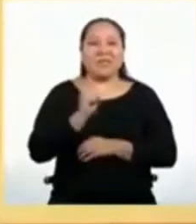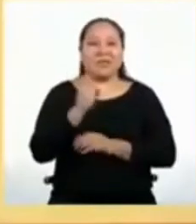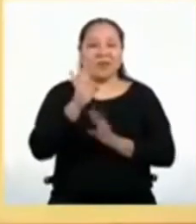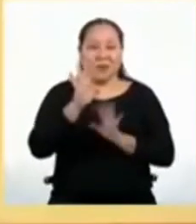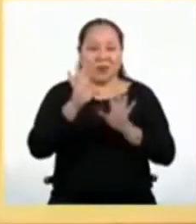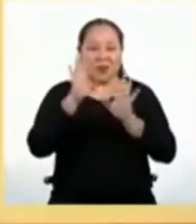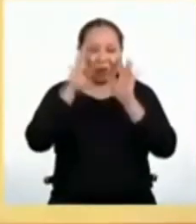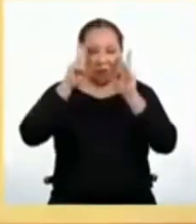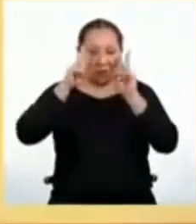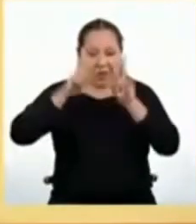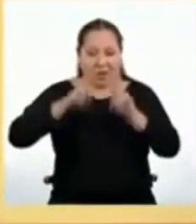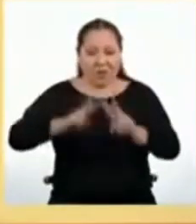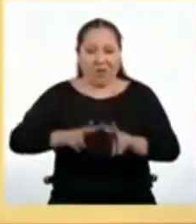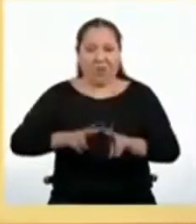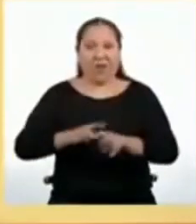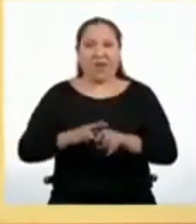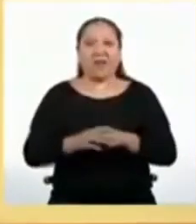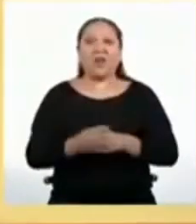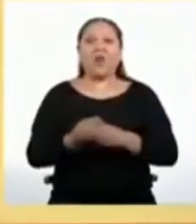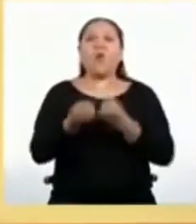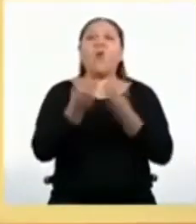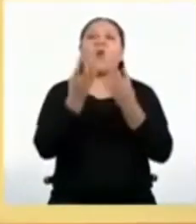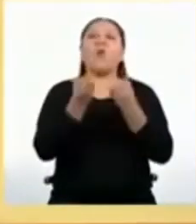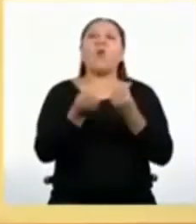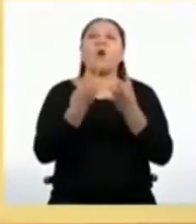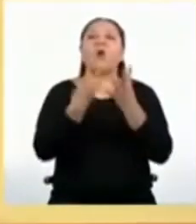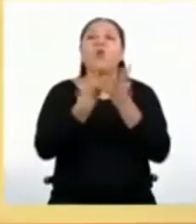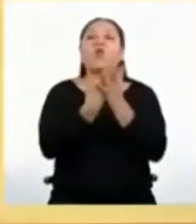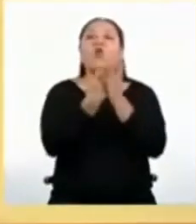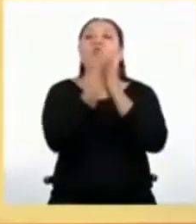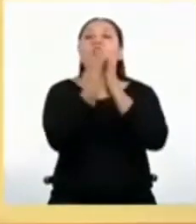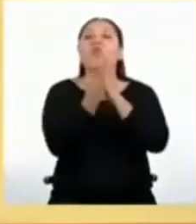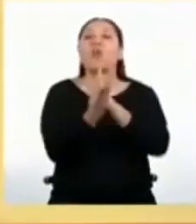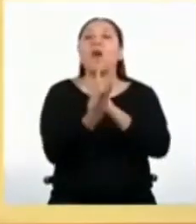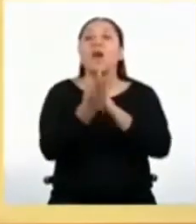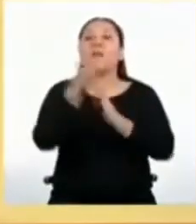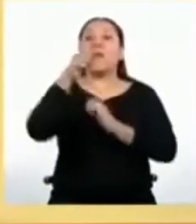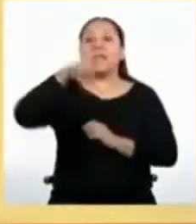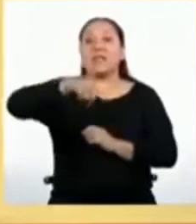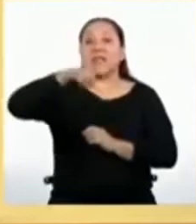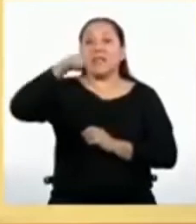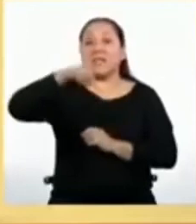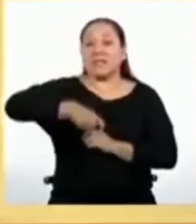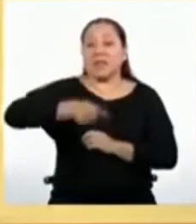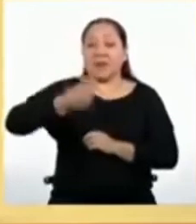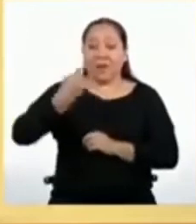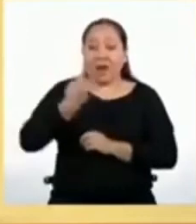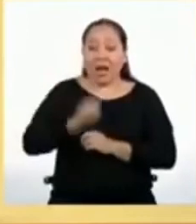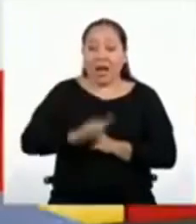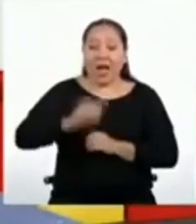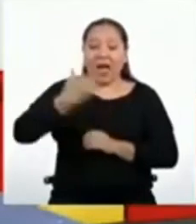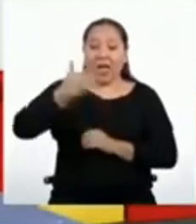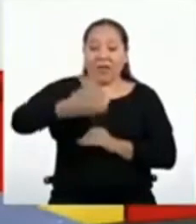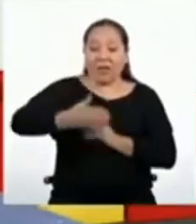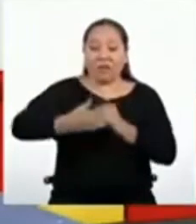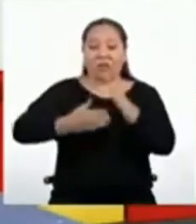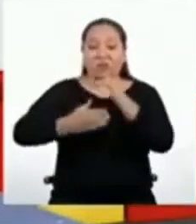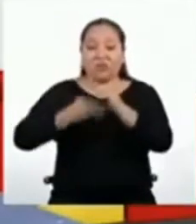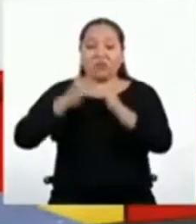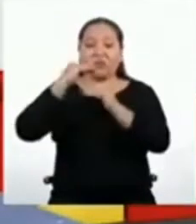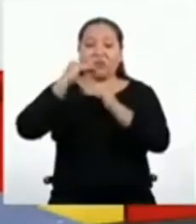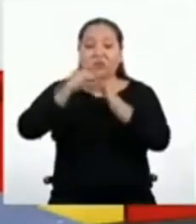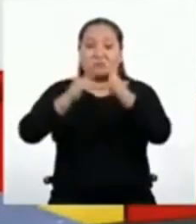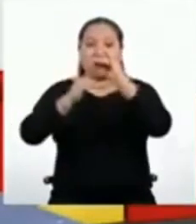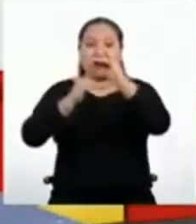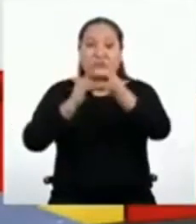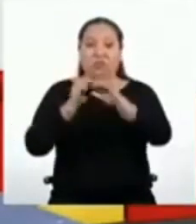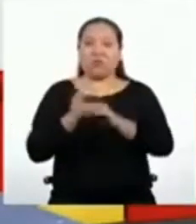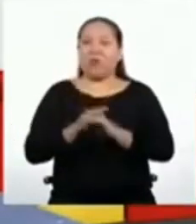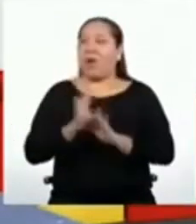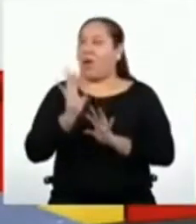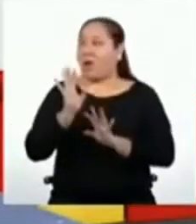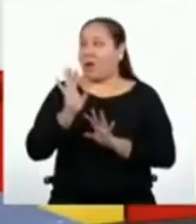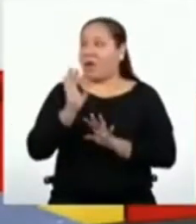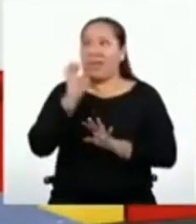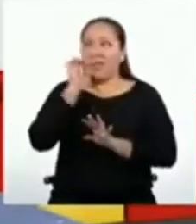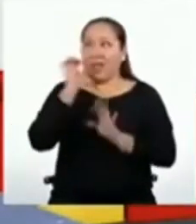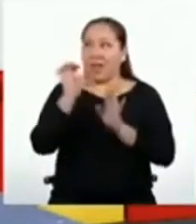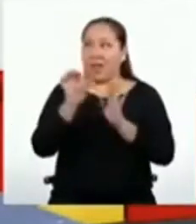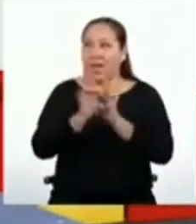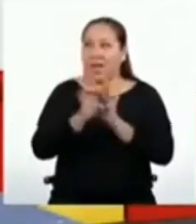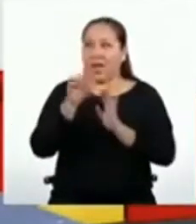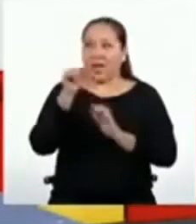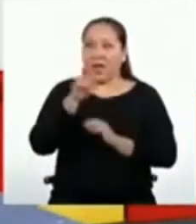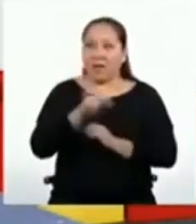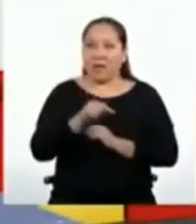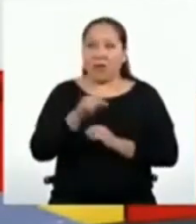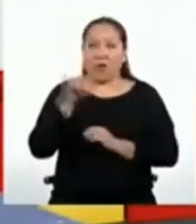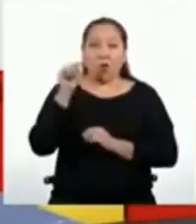geometría. Sigamos viendo la cantidad de naipes que necesitamos para cada piso del castillo. Bueno, en el ejemplo